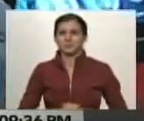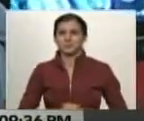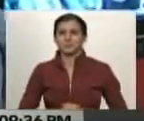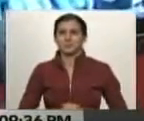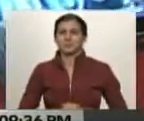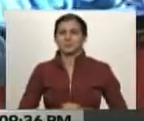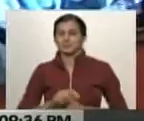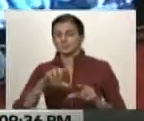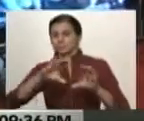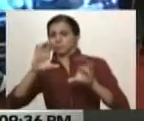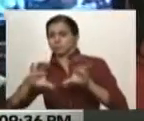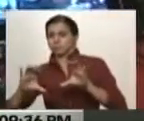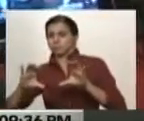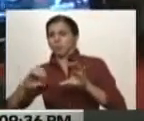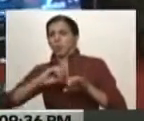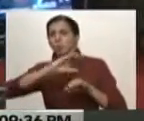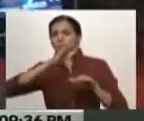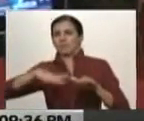atlántida